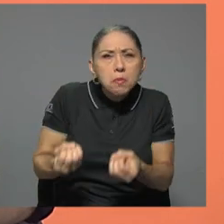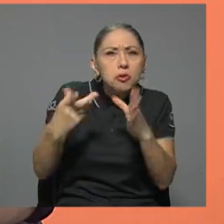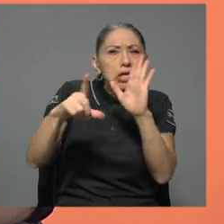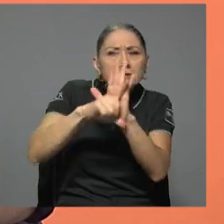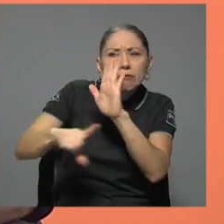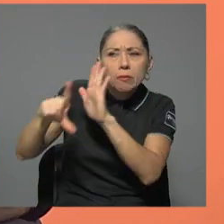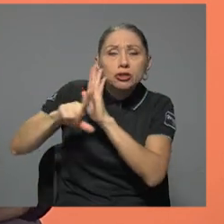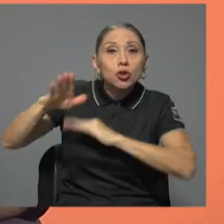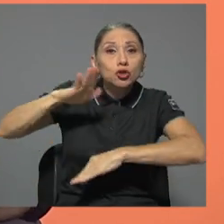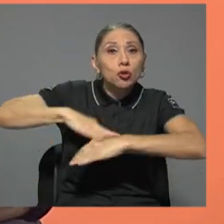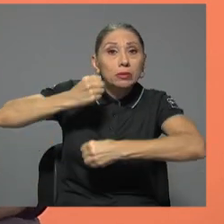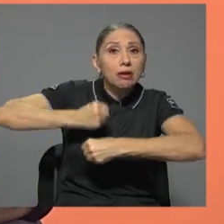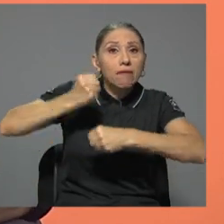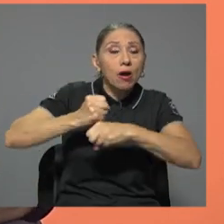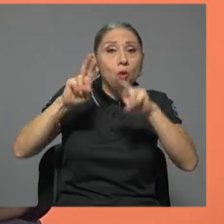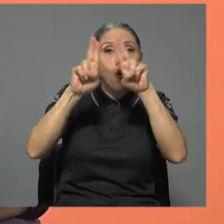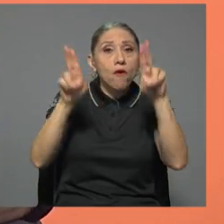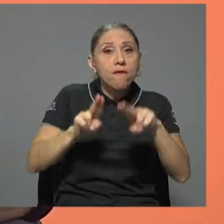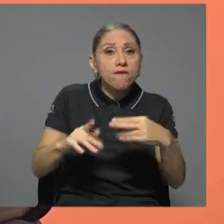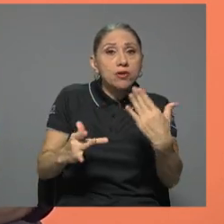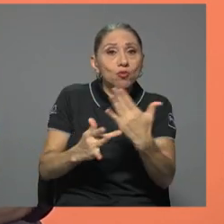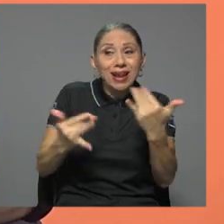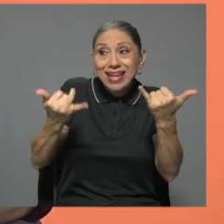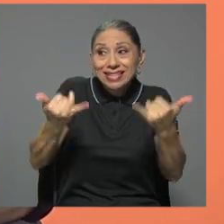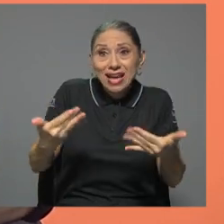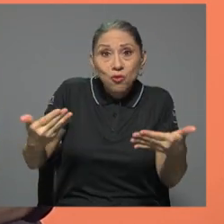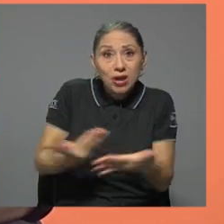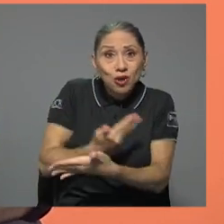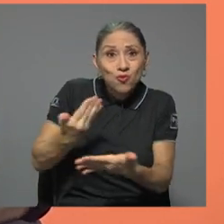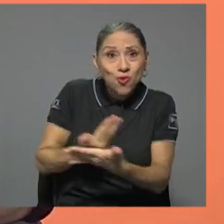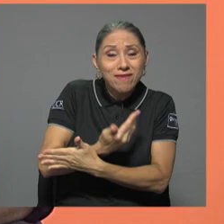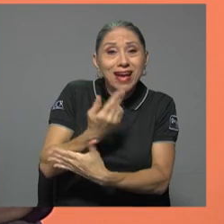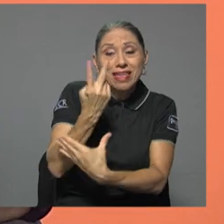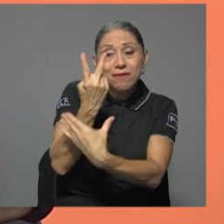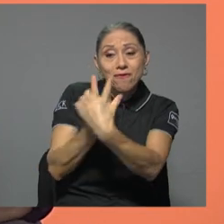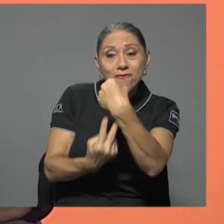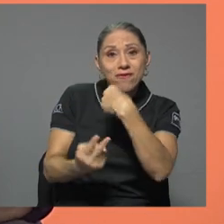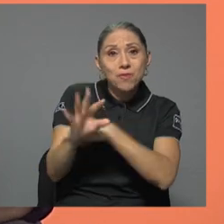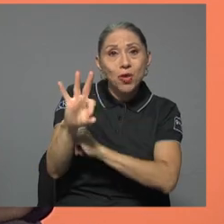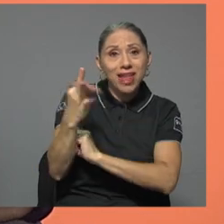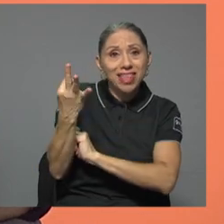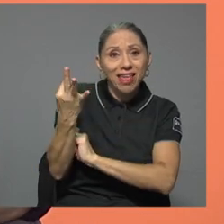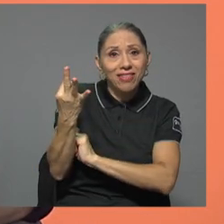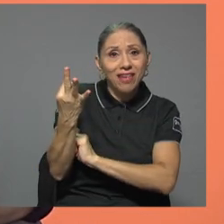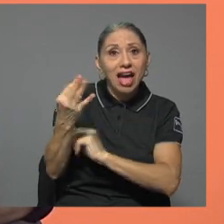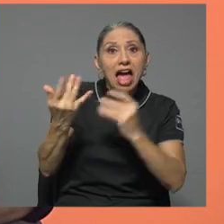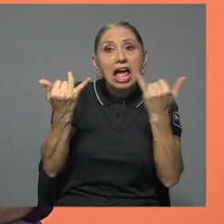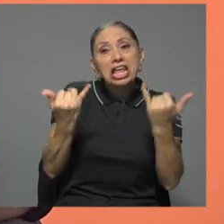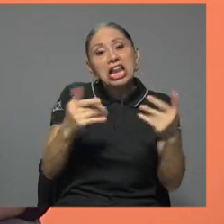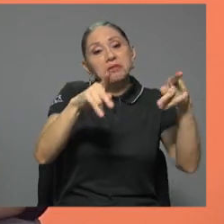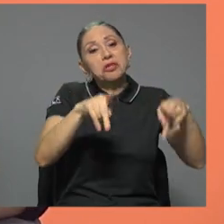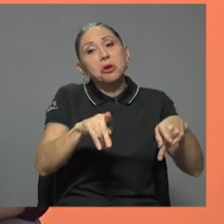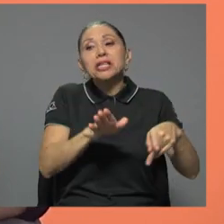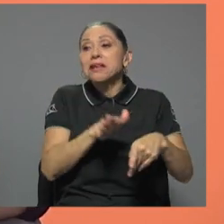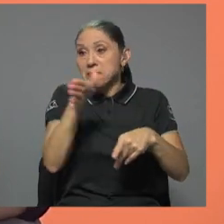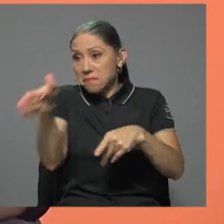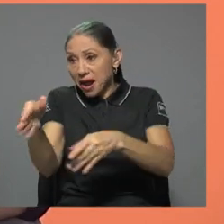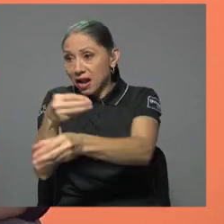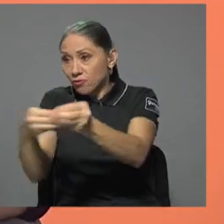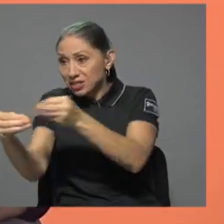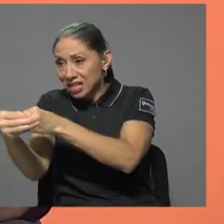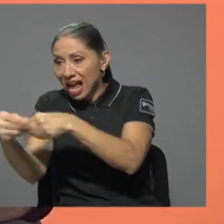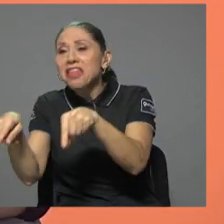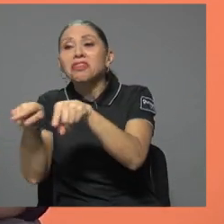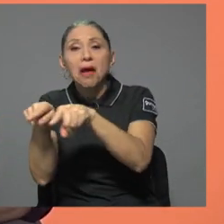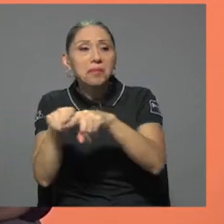virtual y justamente se ha ido incorporando ya una nueva versión que se estaba de modalidad en la cual las personas van a las oficinas pero también trabajan desde su